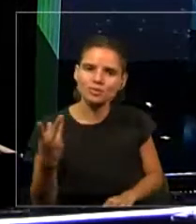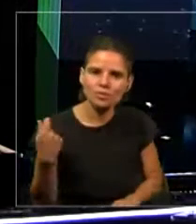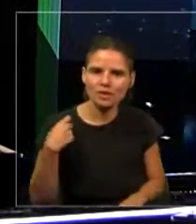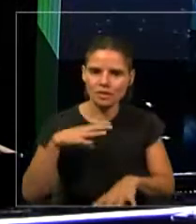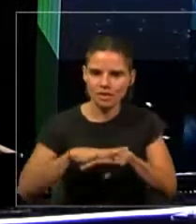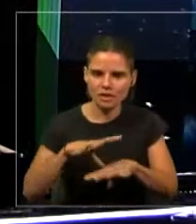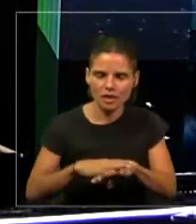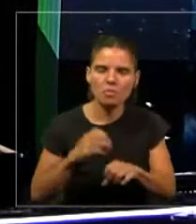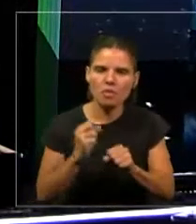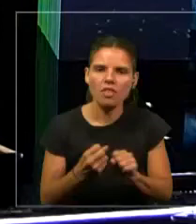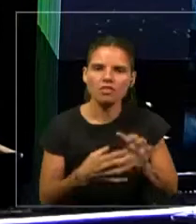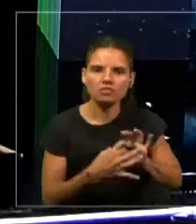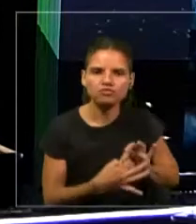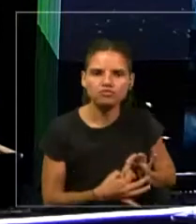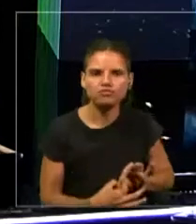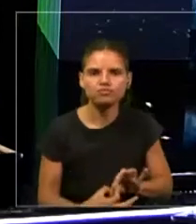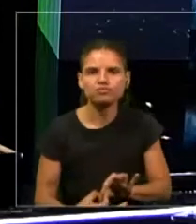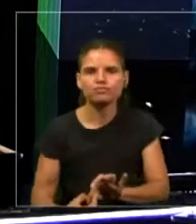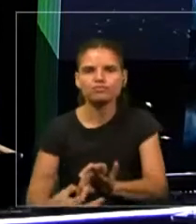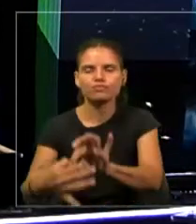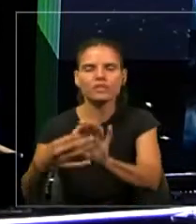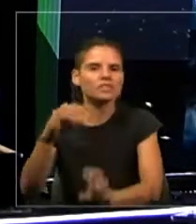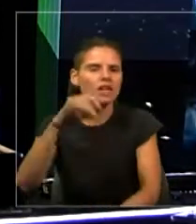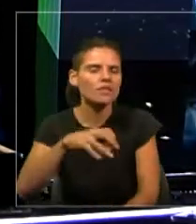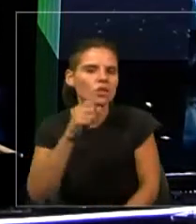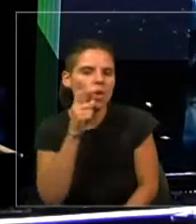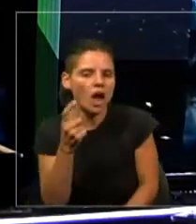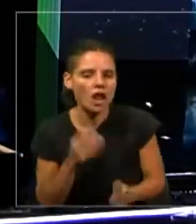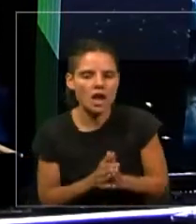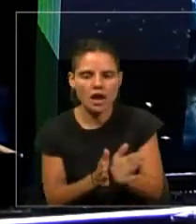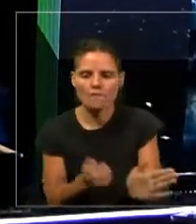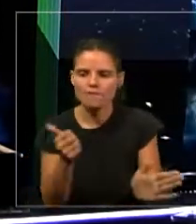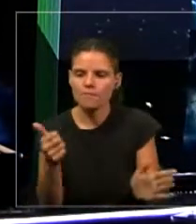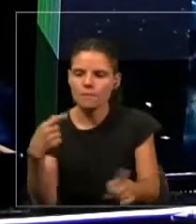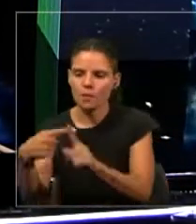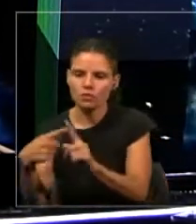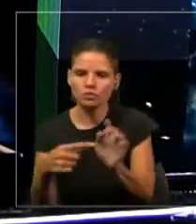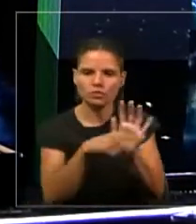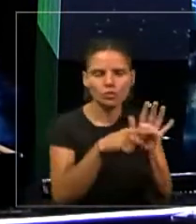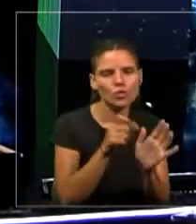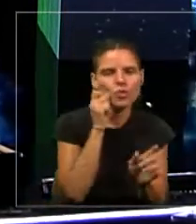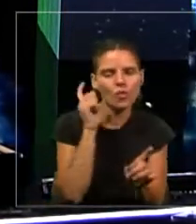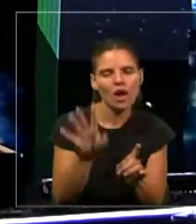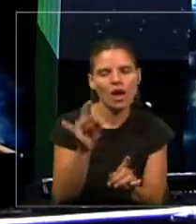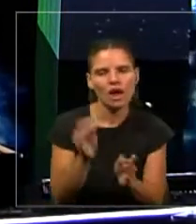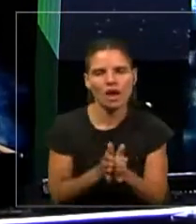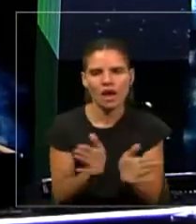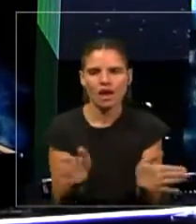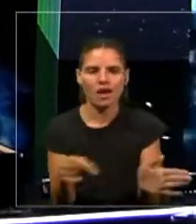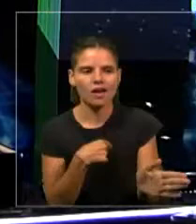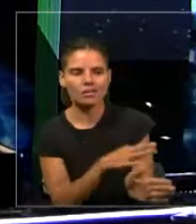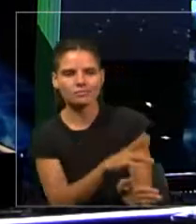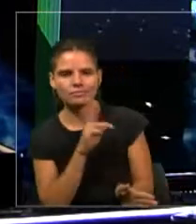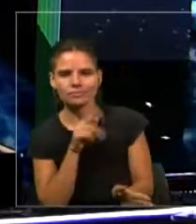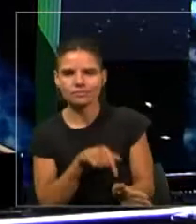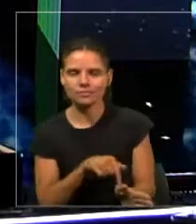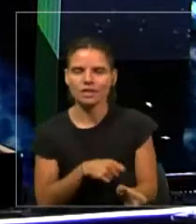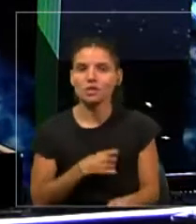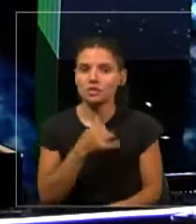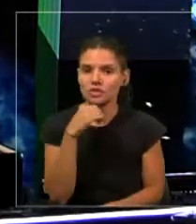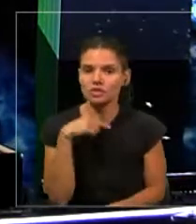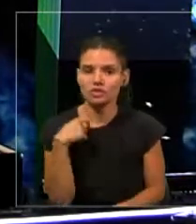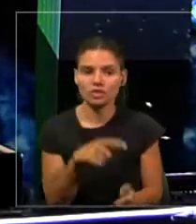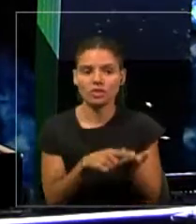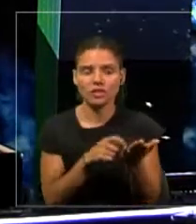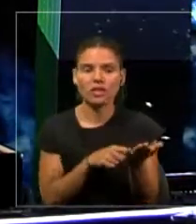manera continua sabiendo cuál es la buena acción que tenemos que hacer. Piensan, no sé si ese dispositivo lo